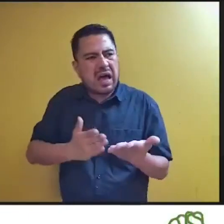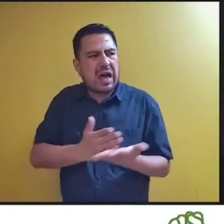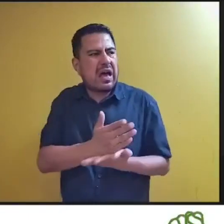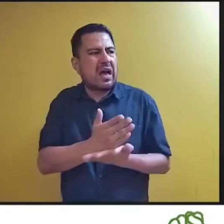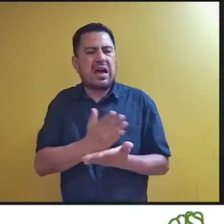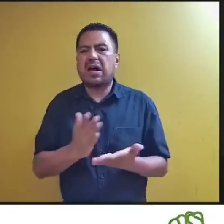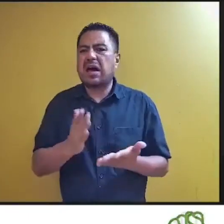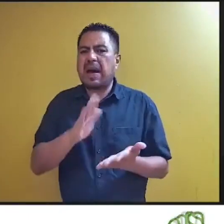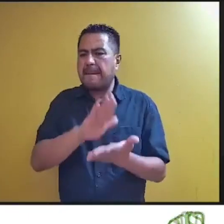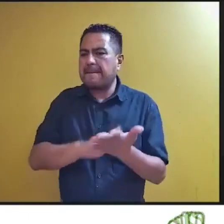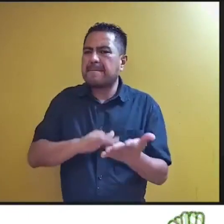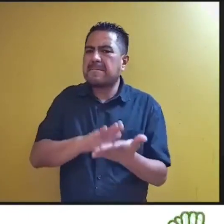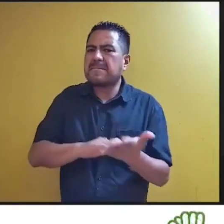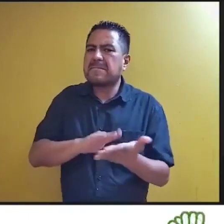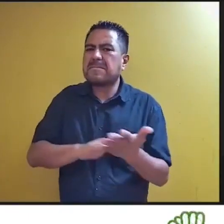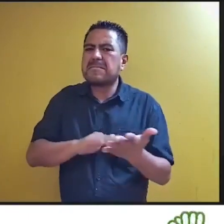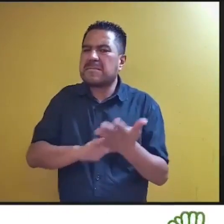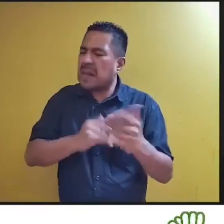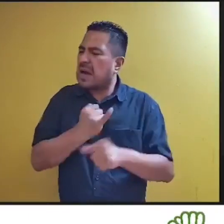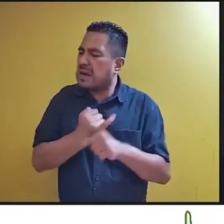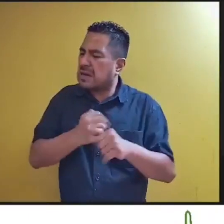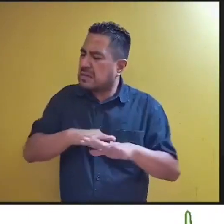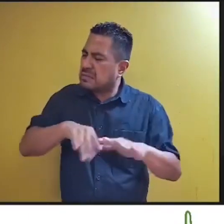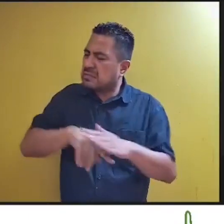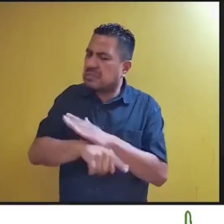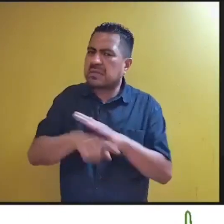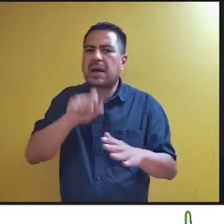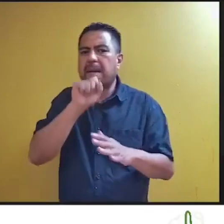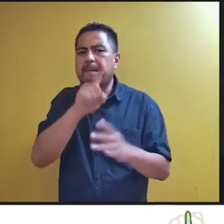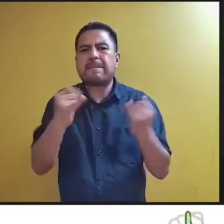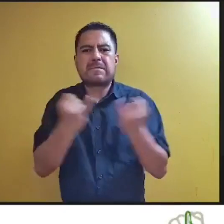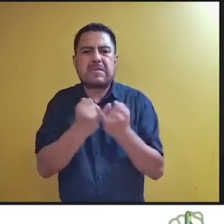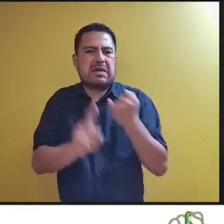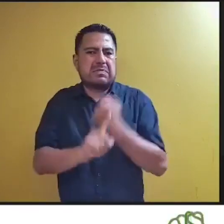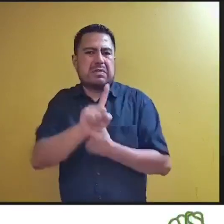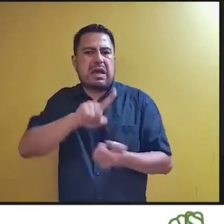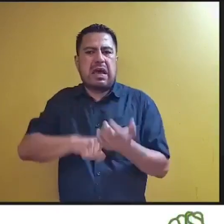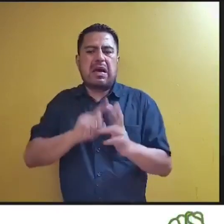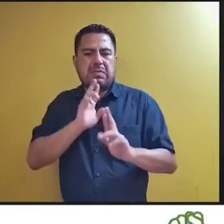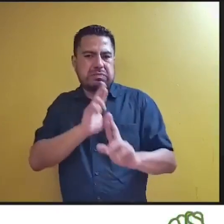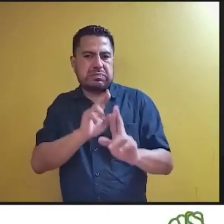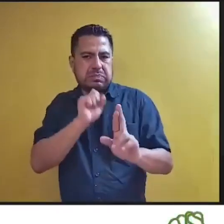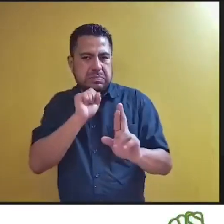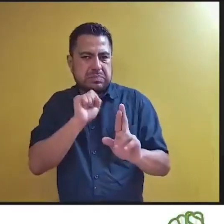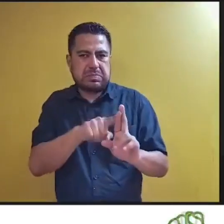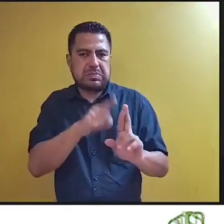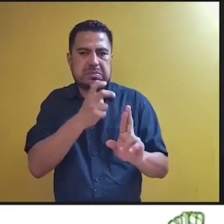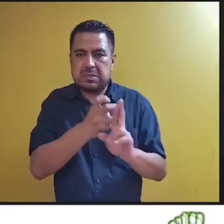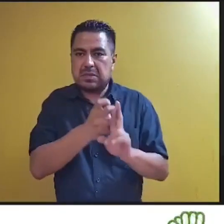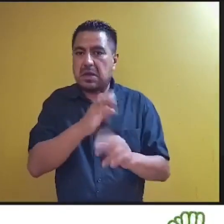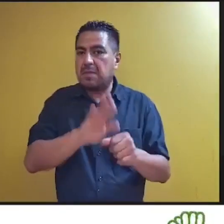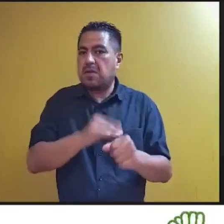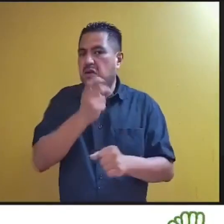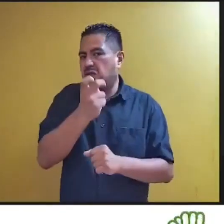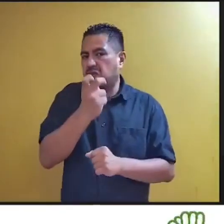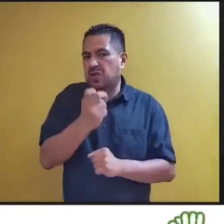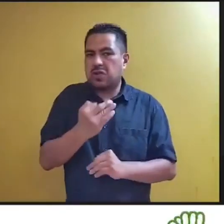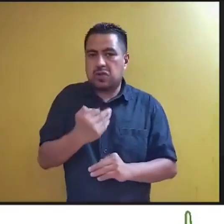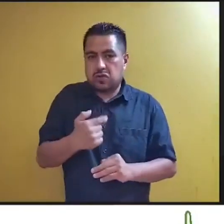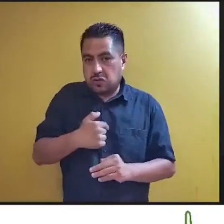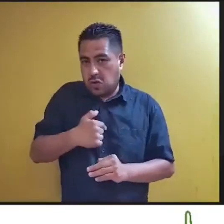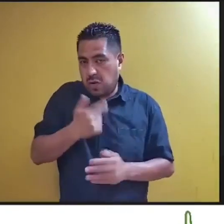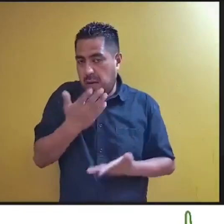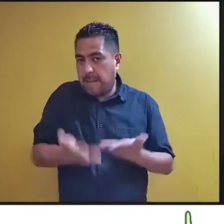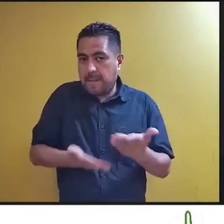los documentos en análisis y los efectos del mismo. Por lo que